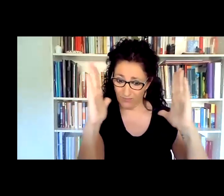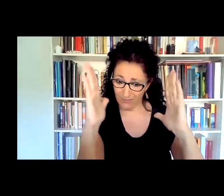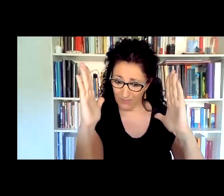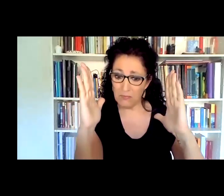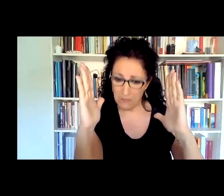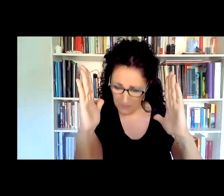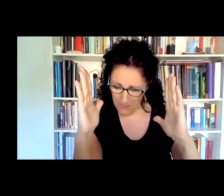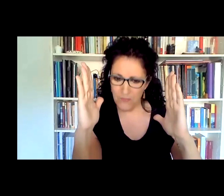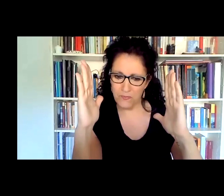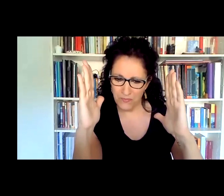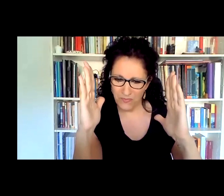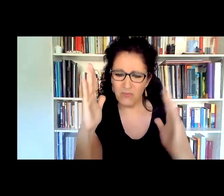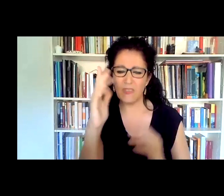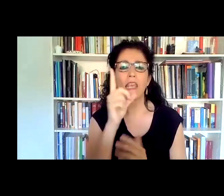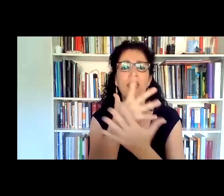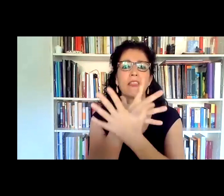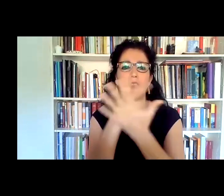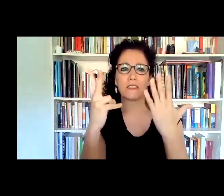De 7 a 12 años